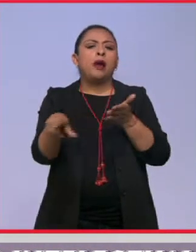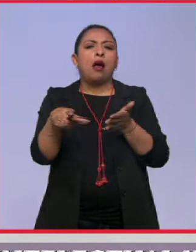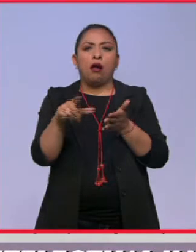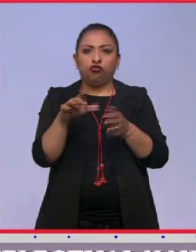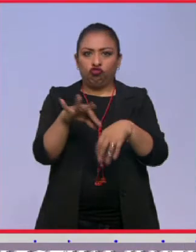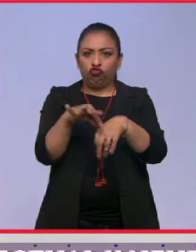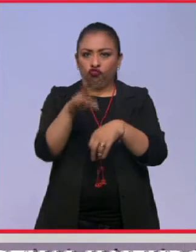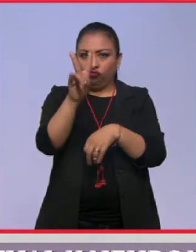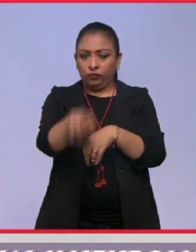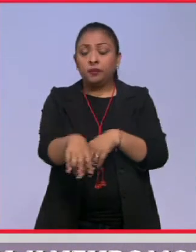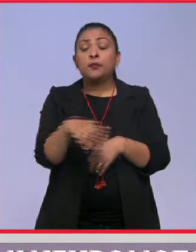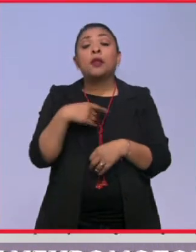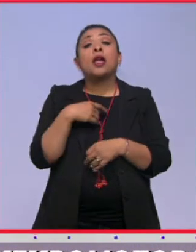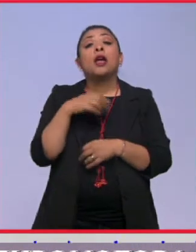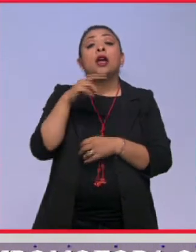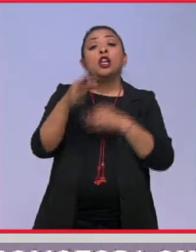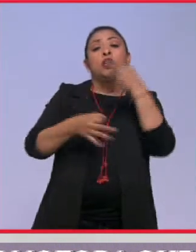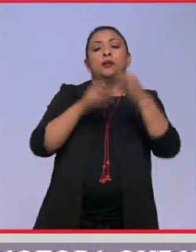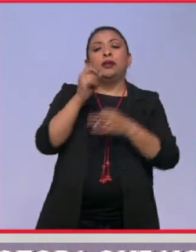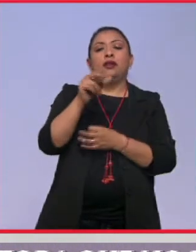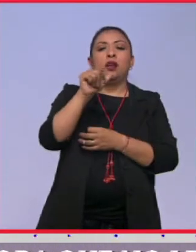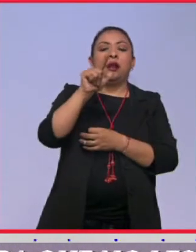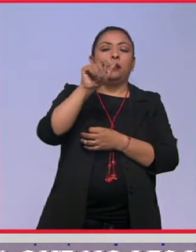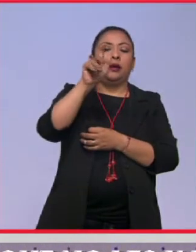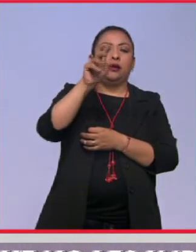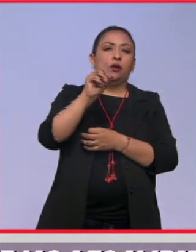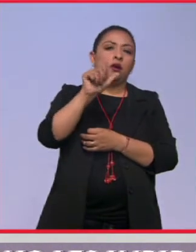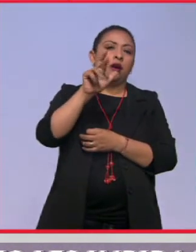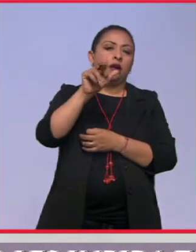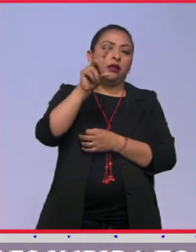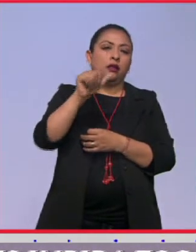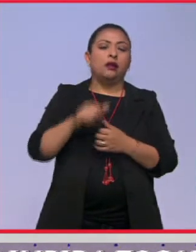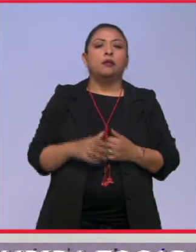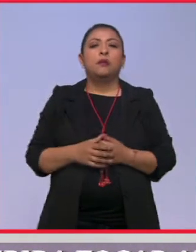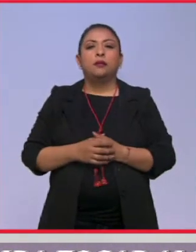física. Noticias 22, Alberto Aranda.